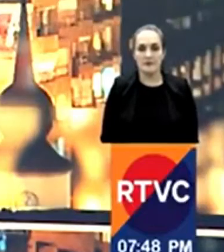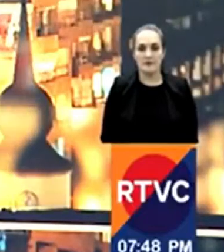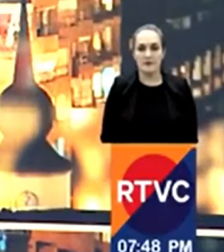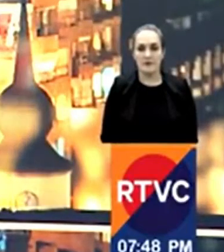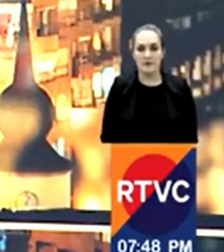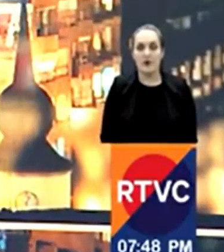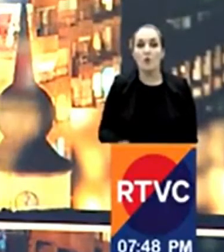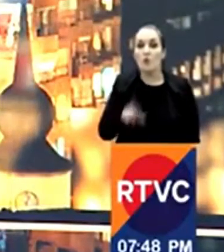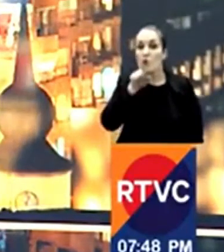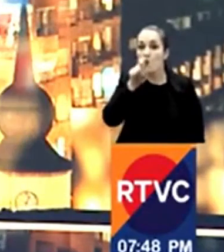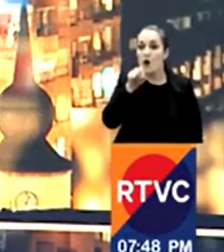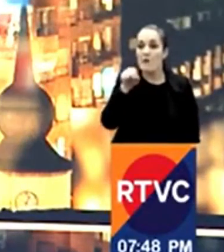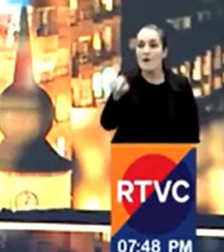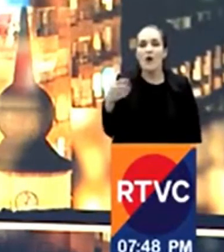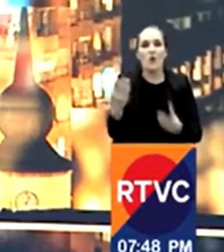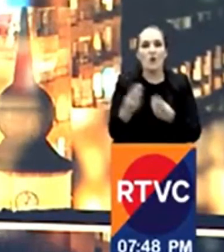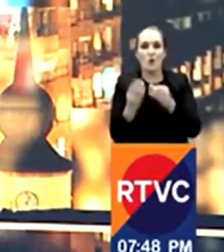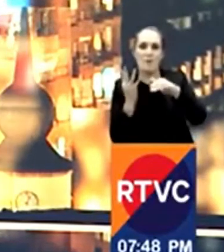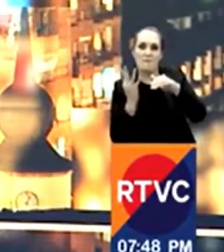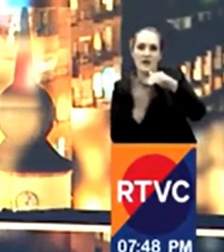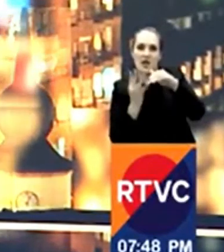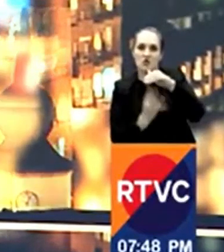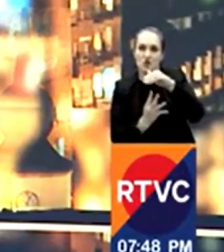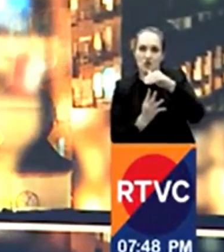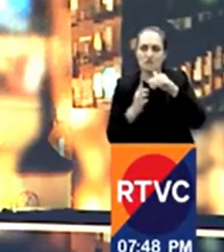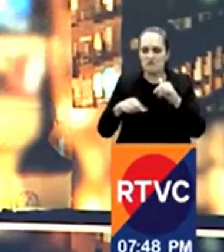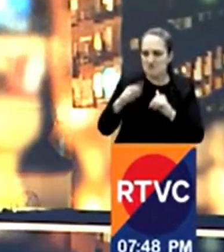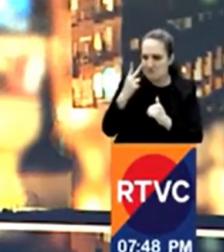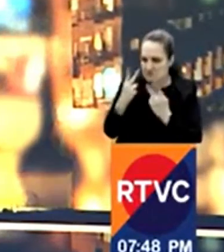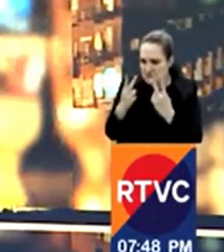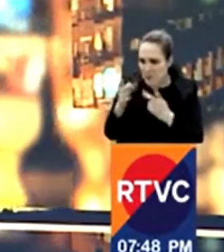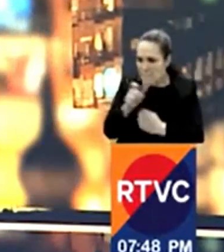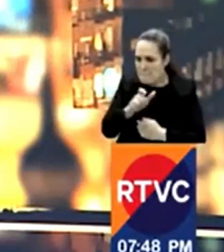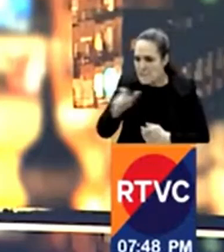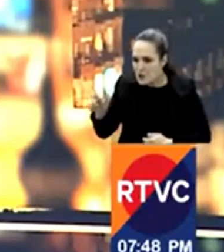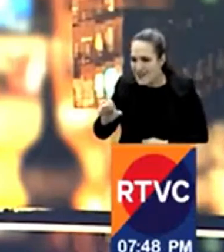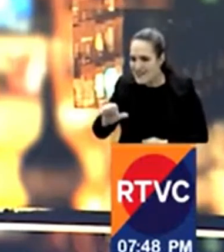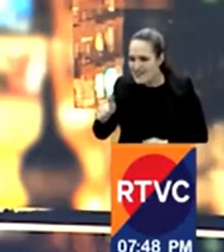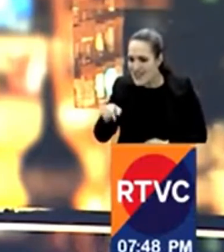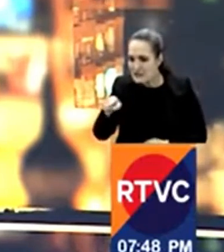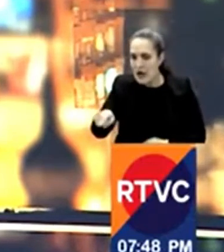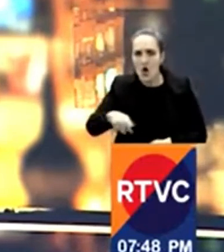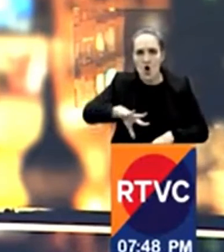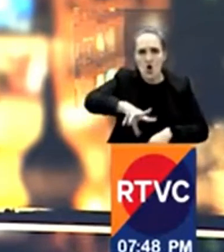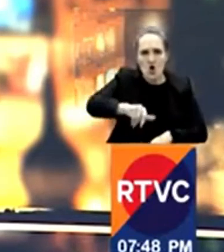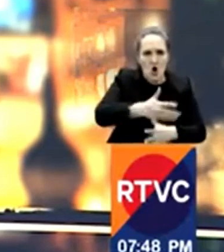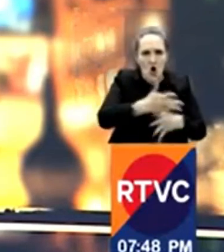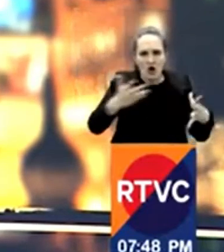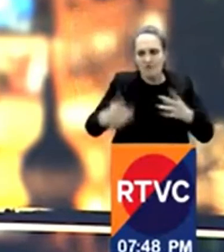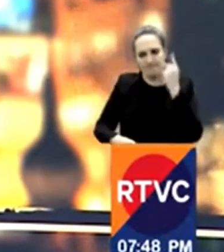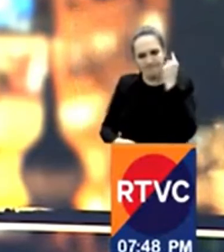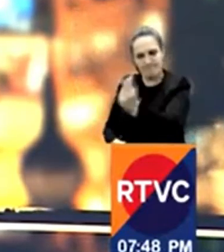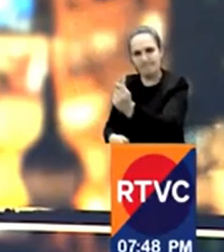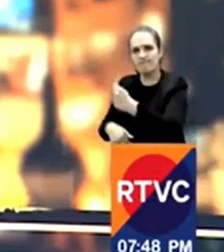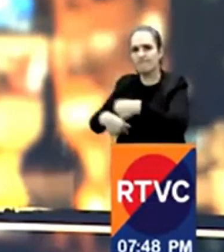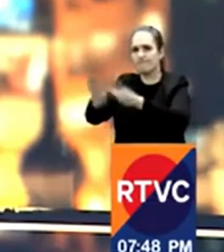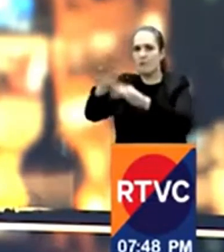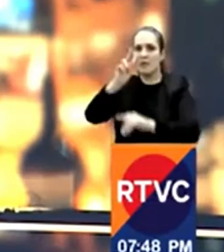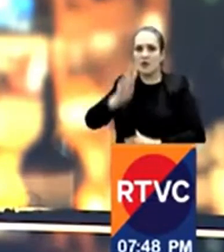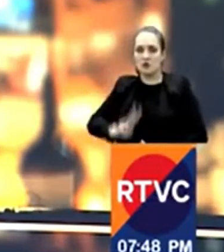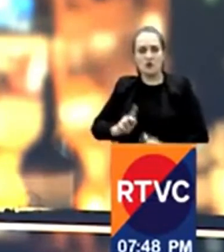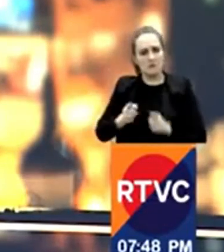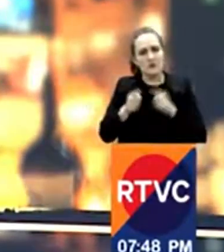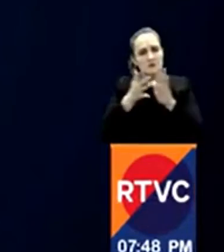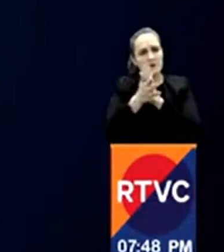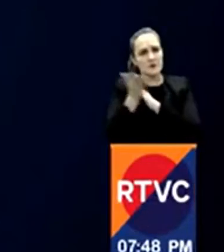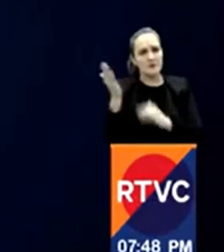En Bucaramanga, Migración Colombia deportó a 10 venezolanos que estarían cometiendo delitos. Más noticias en el siguiente panorama informativo.